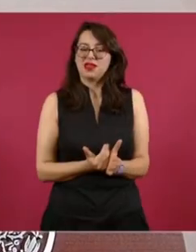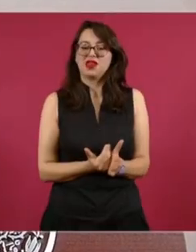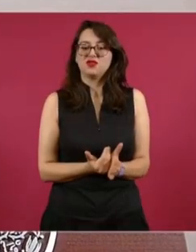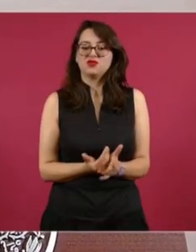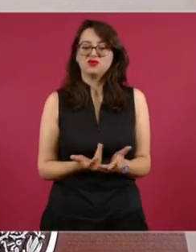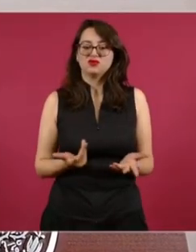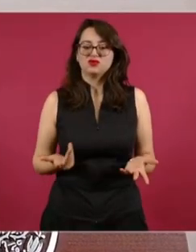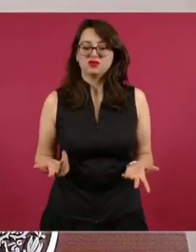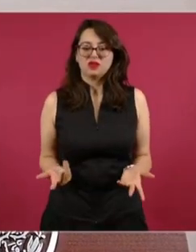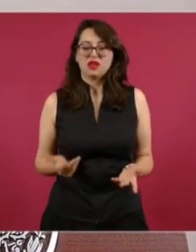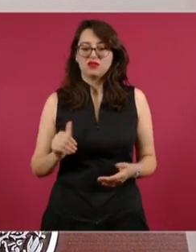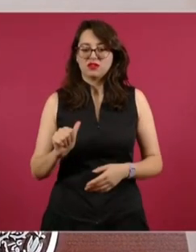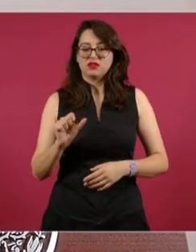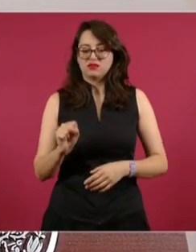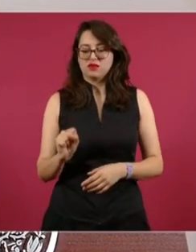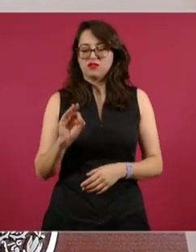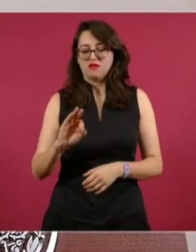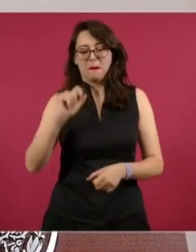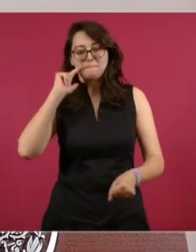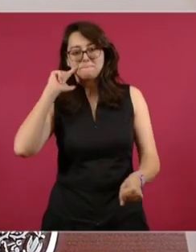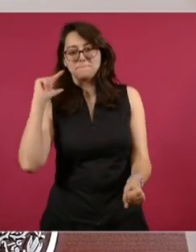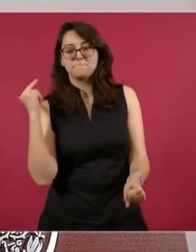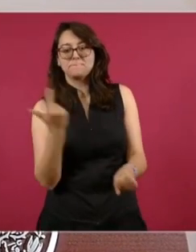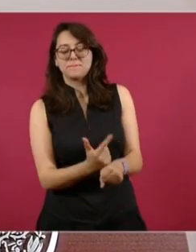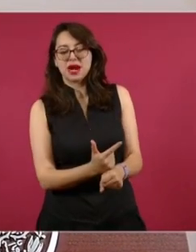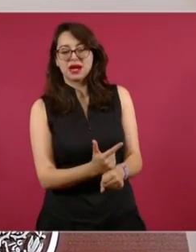Auditoría Superior de la Federación.